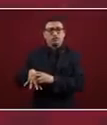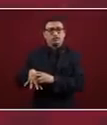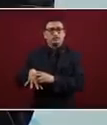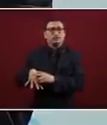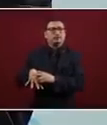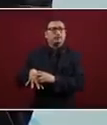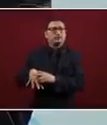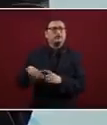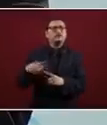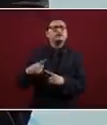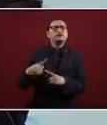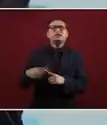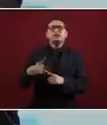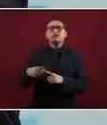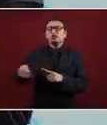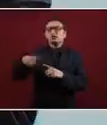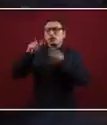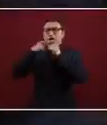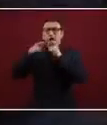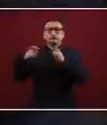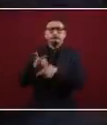a quien les quitó el bozal.